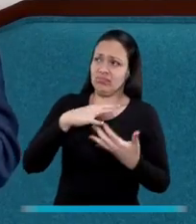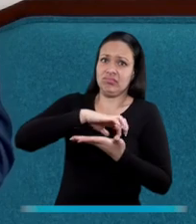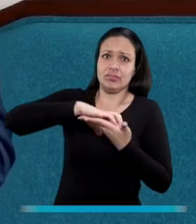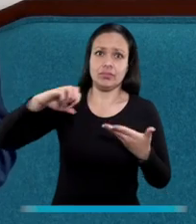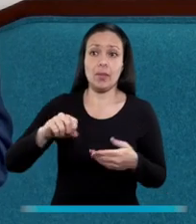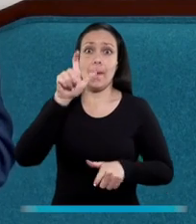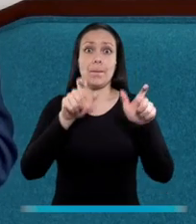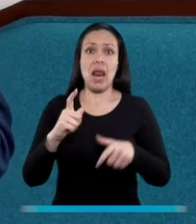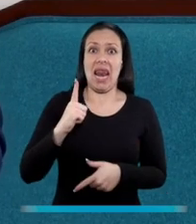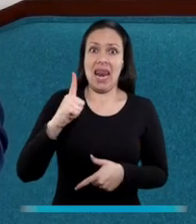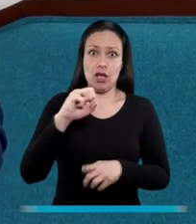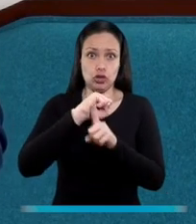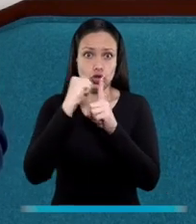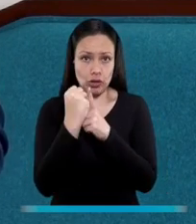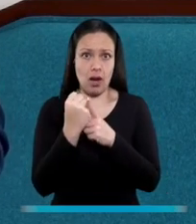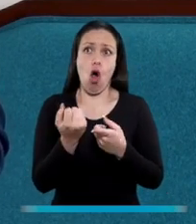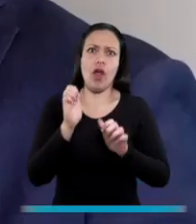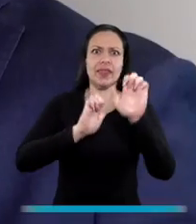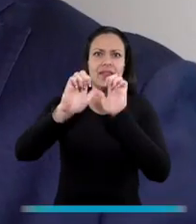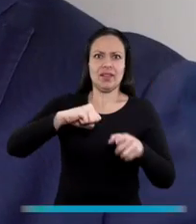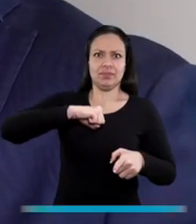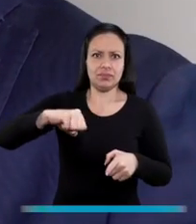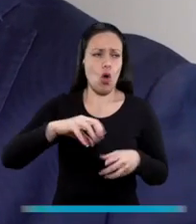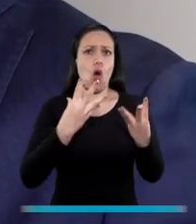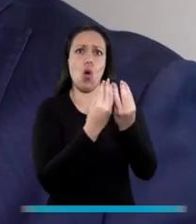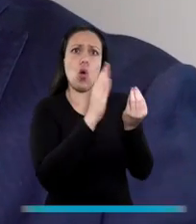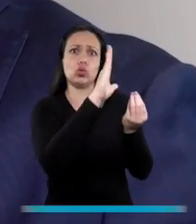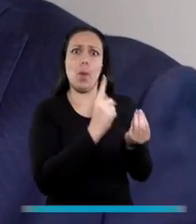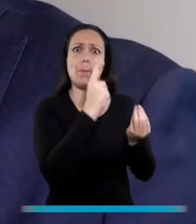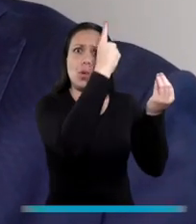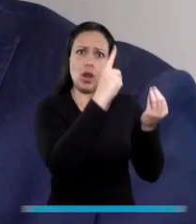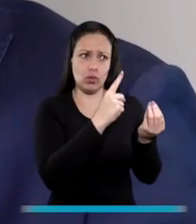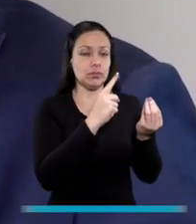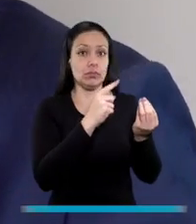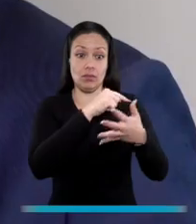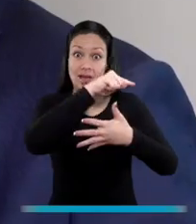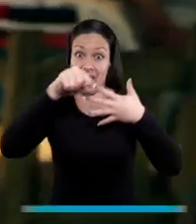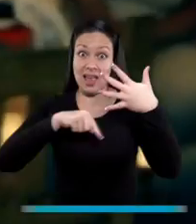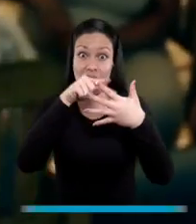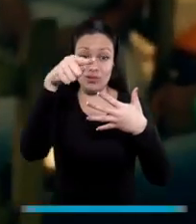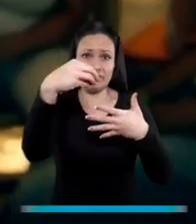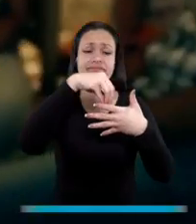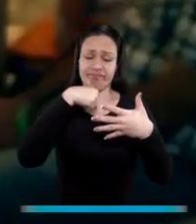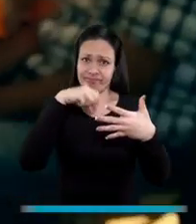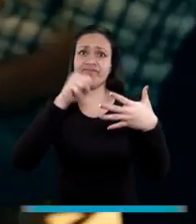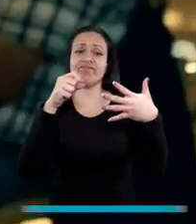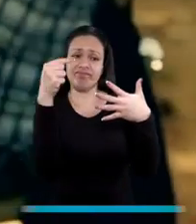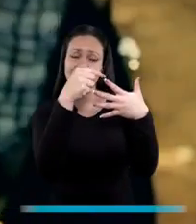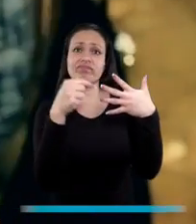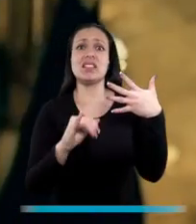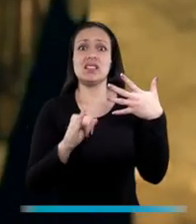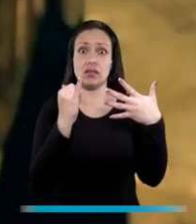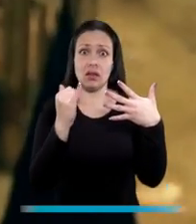conflicto, líderes sociales y defensores de derechos humanos, partidos políticos declarados en oposición, entre otros. Si pertenecen a